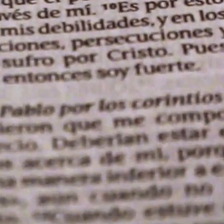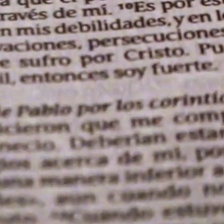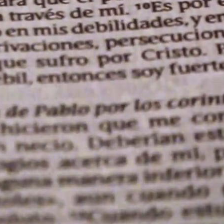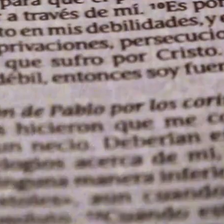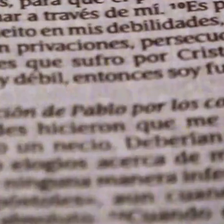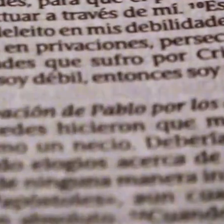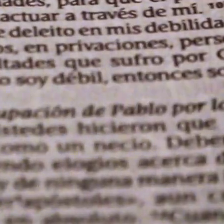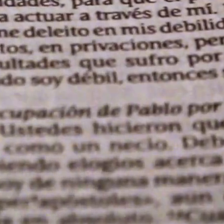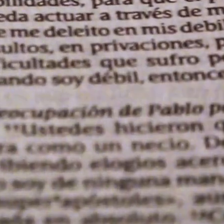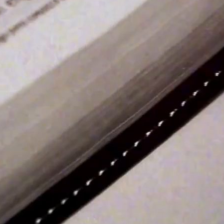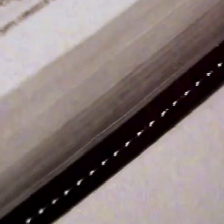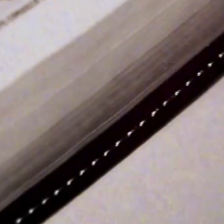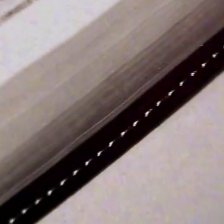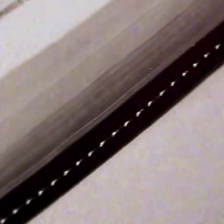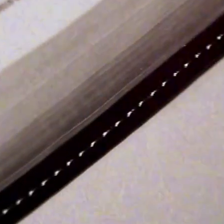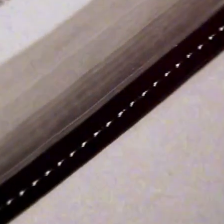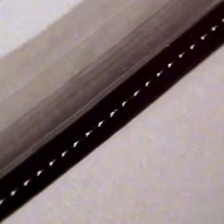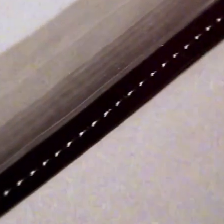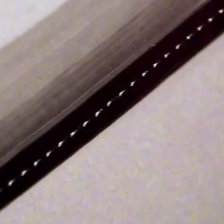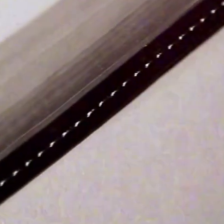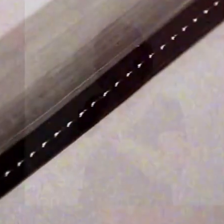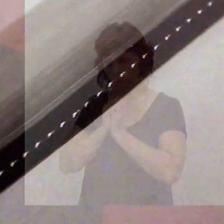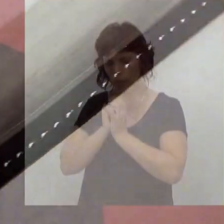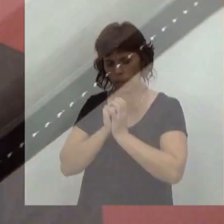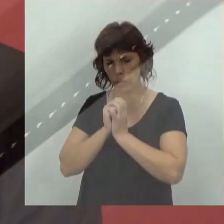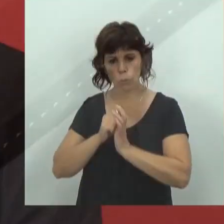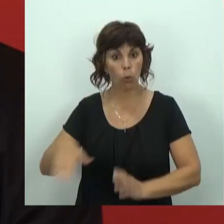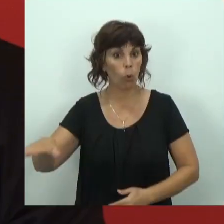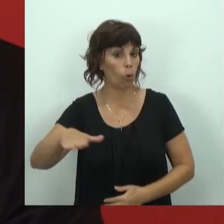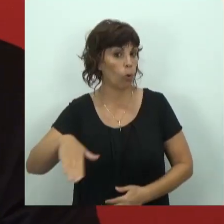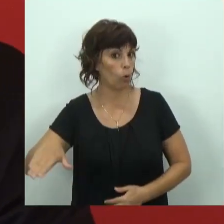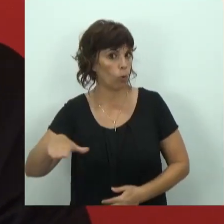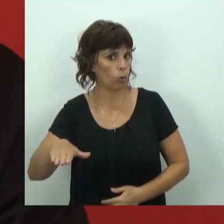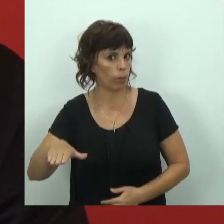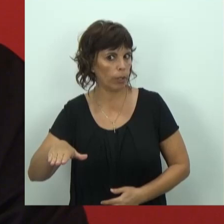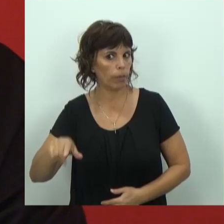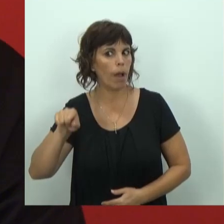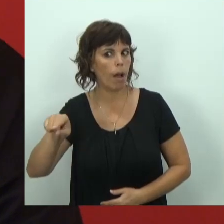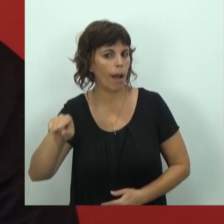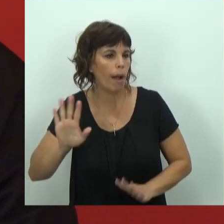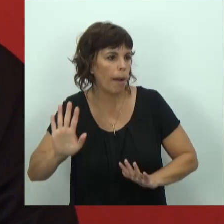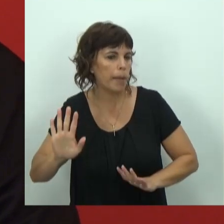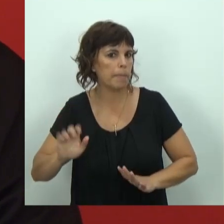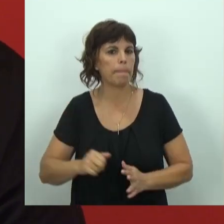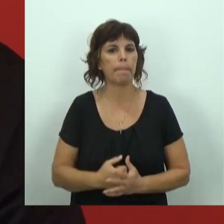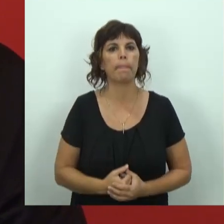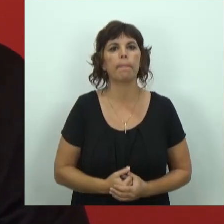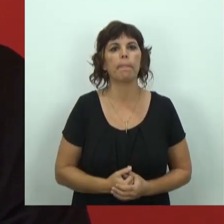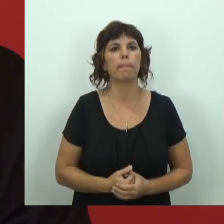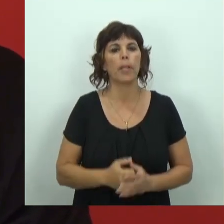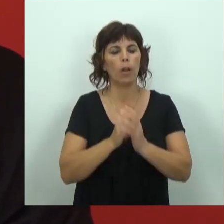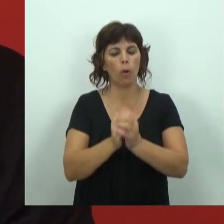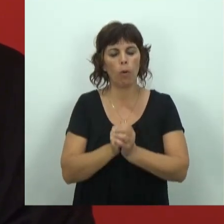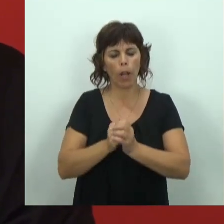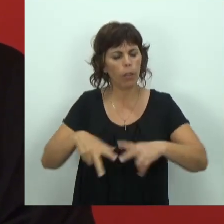Aconteció que estaba Jesús orando en un lugar, y cuando terminó, uno de sus